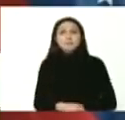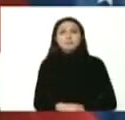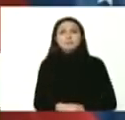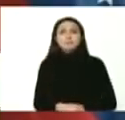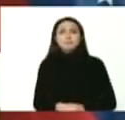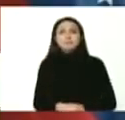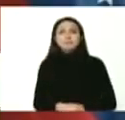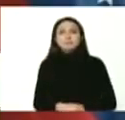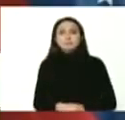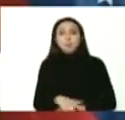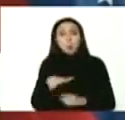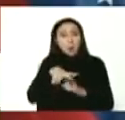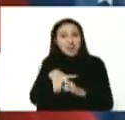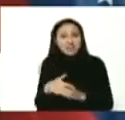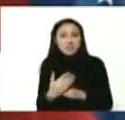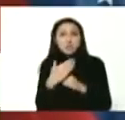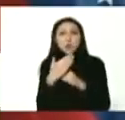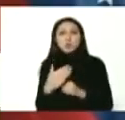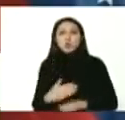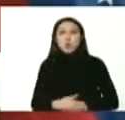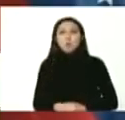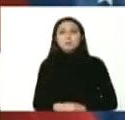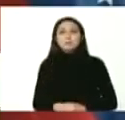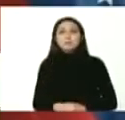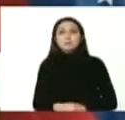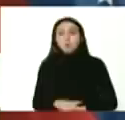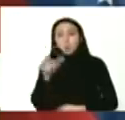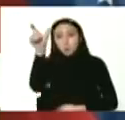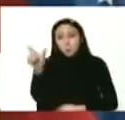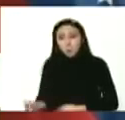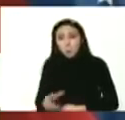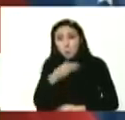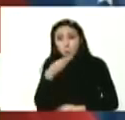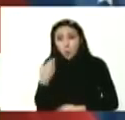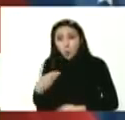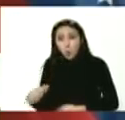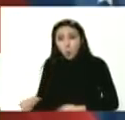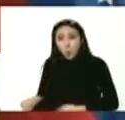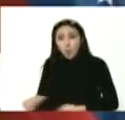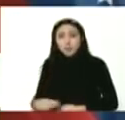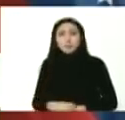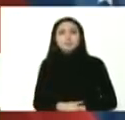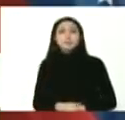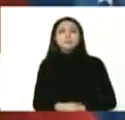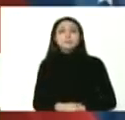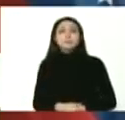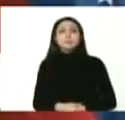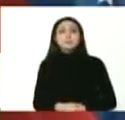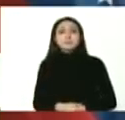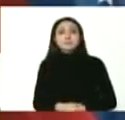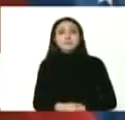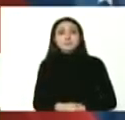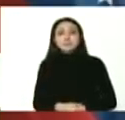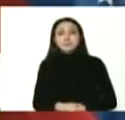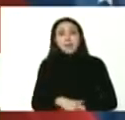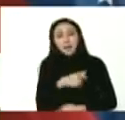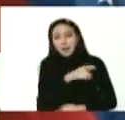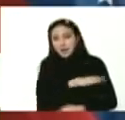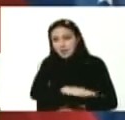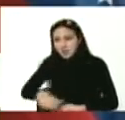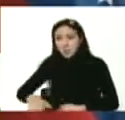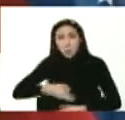un caso de un adolescente, una trama vinculada a familias y menores que vamos a